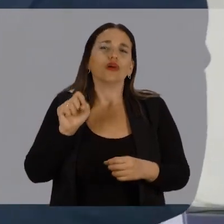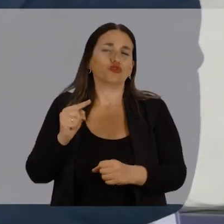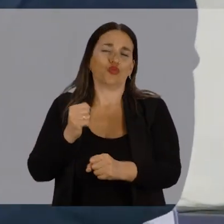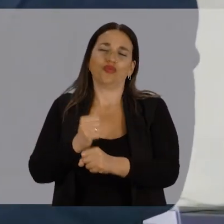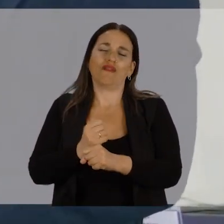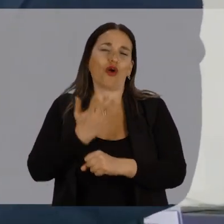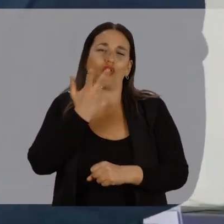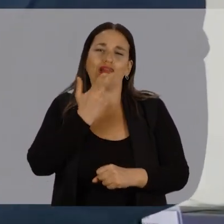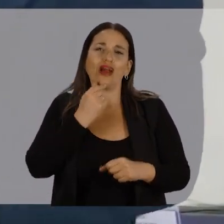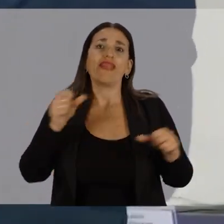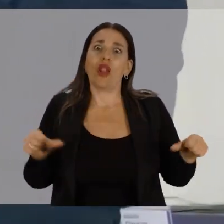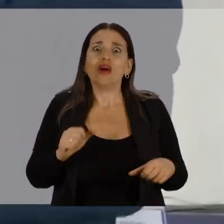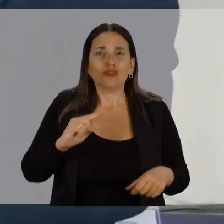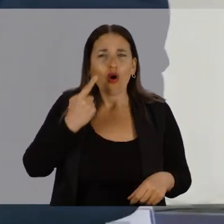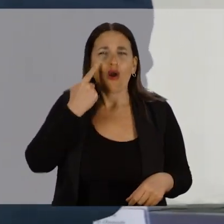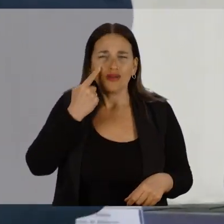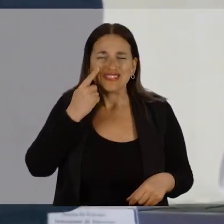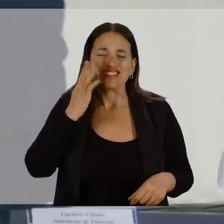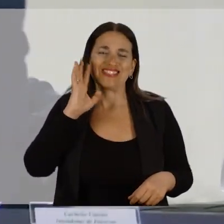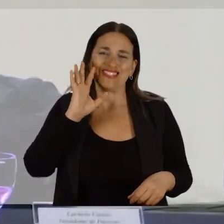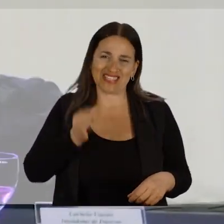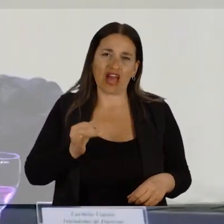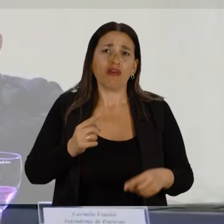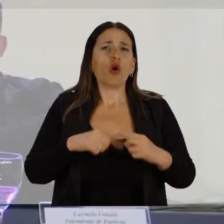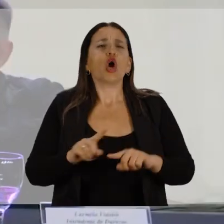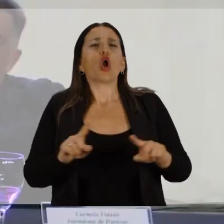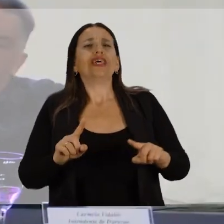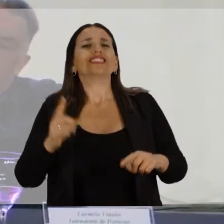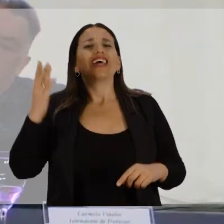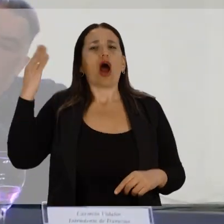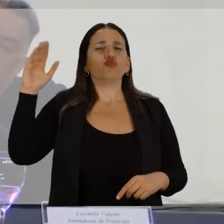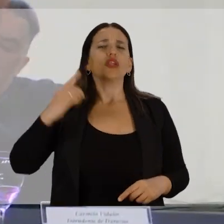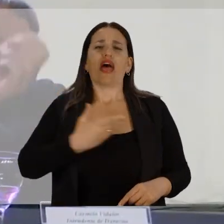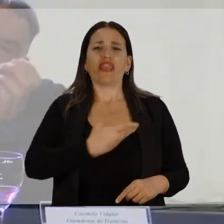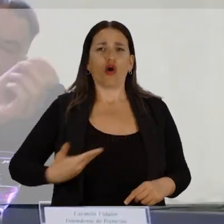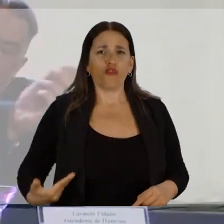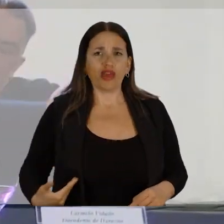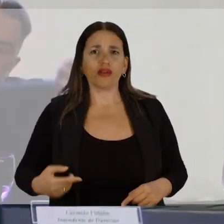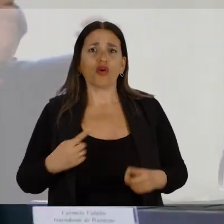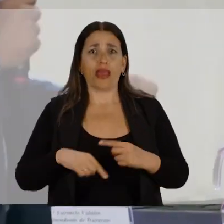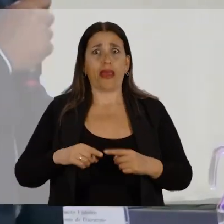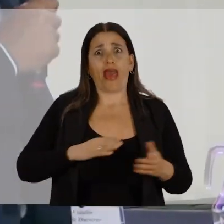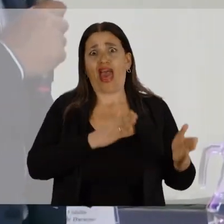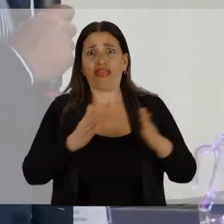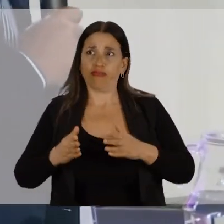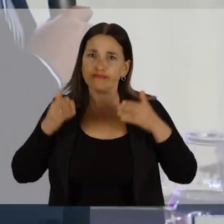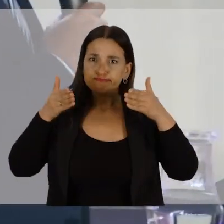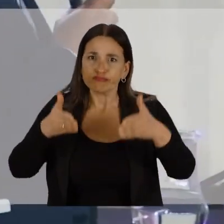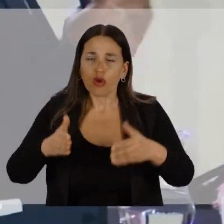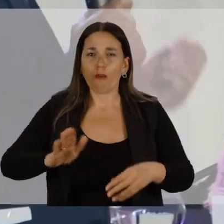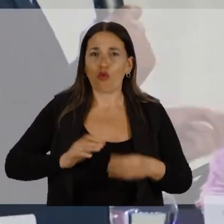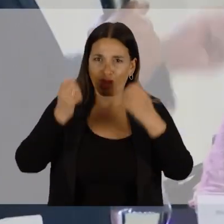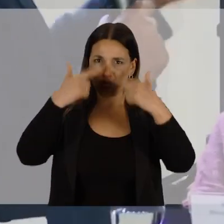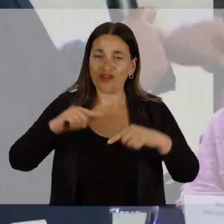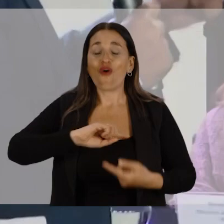mucho lo que hacen, que lo hacen con conocimiento, porque no son autoridades de gobierno que se dedican